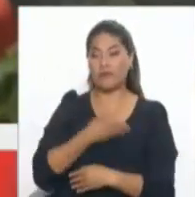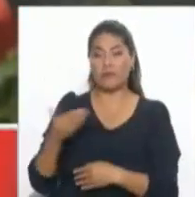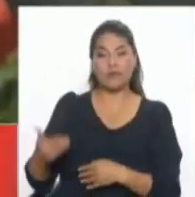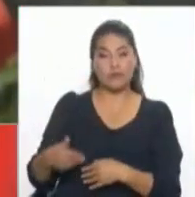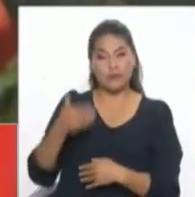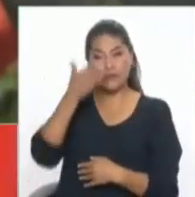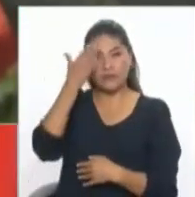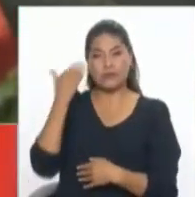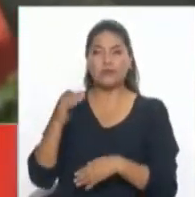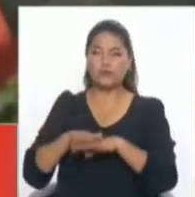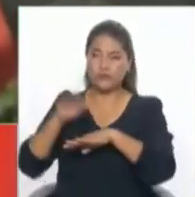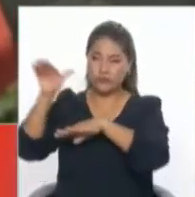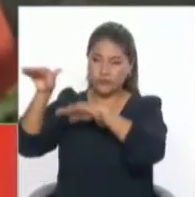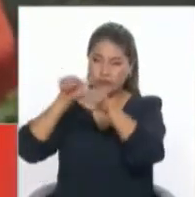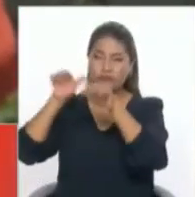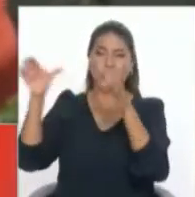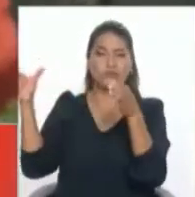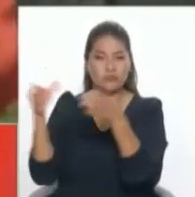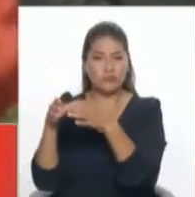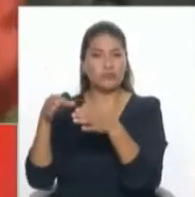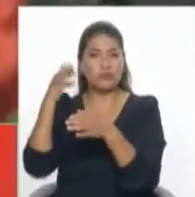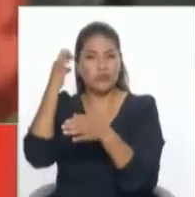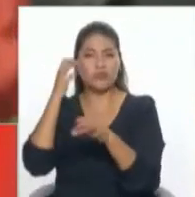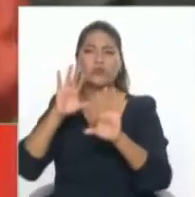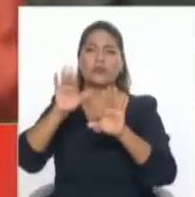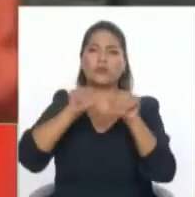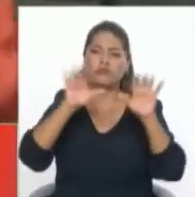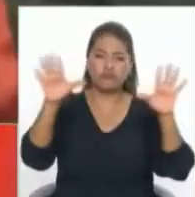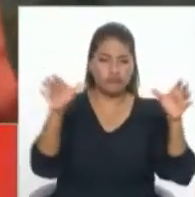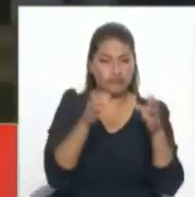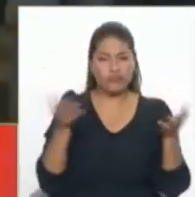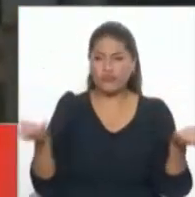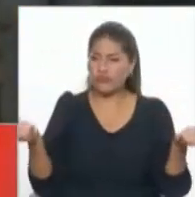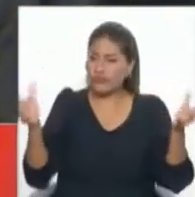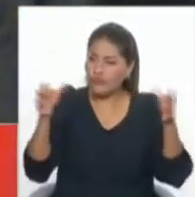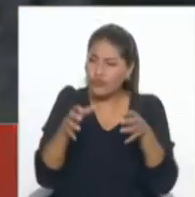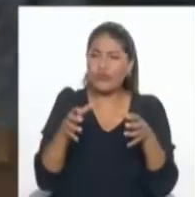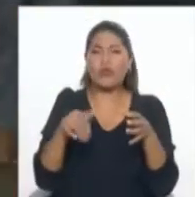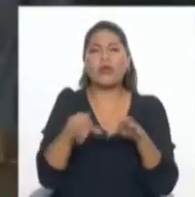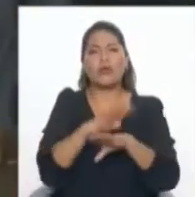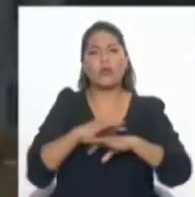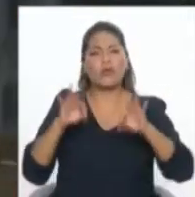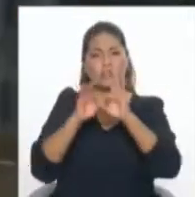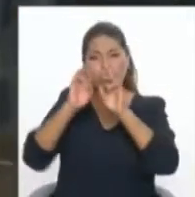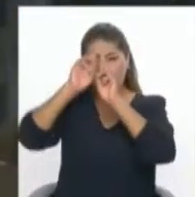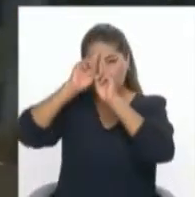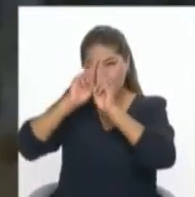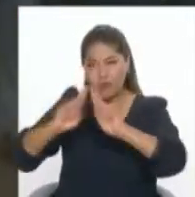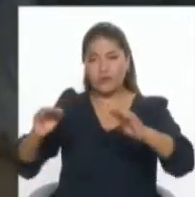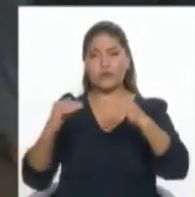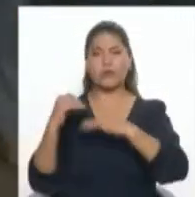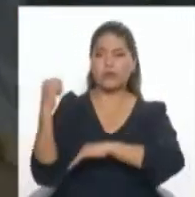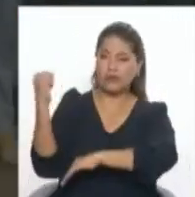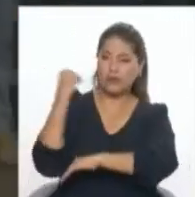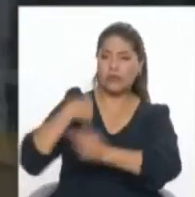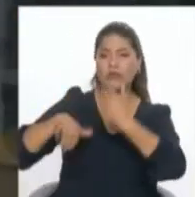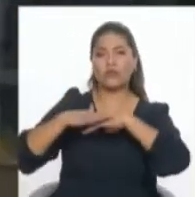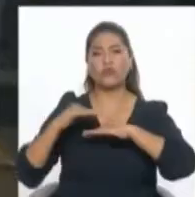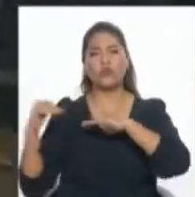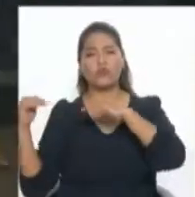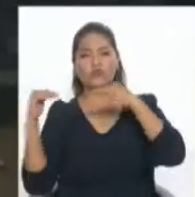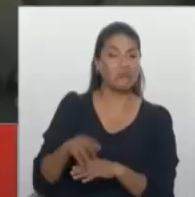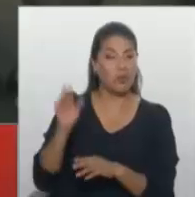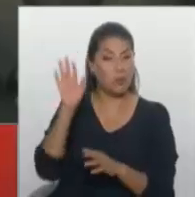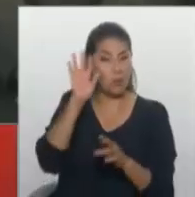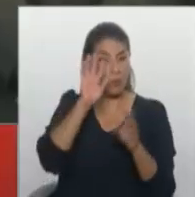políticas, jurisdiccionales, al Congreso de la República y a la sociedad civil a defender el Estado de Derecho y la estabilidad económica